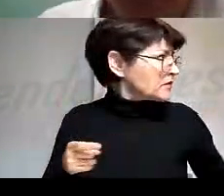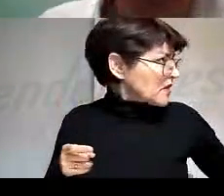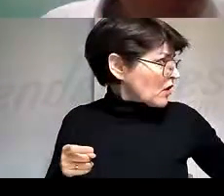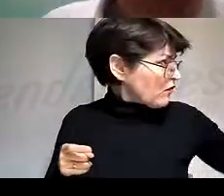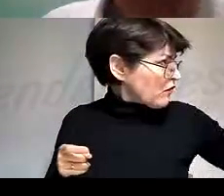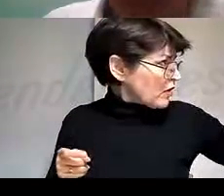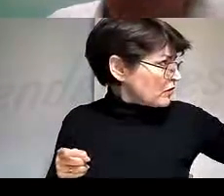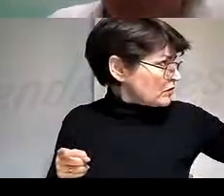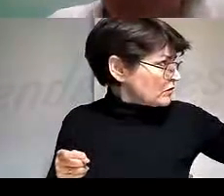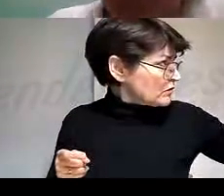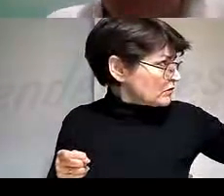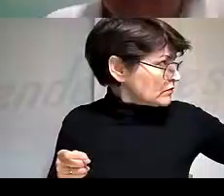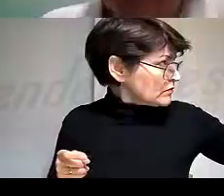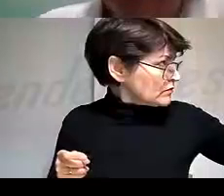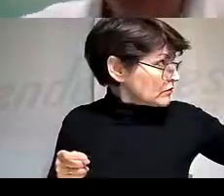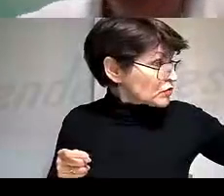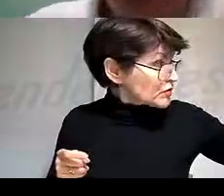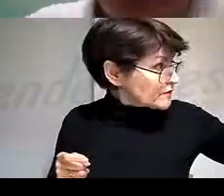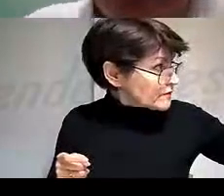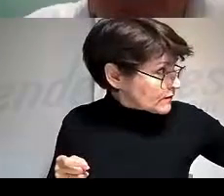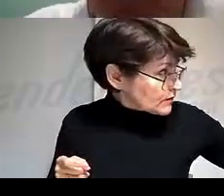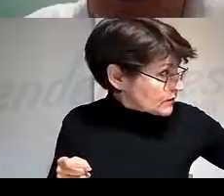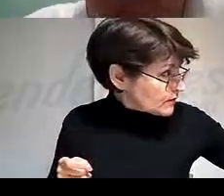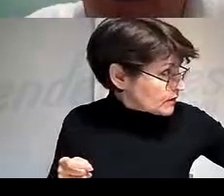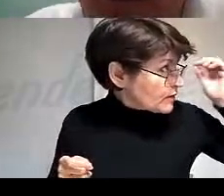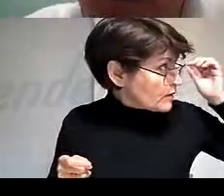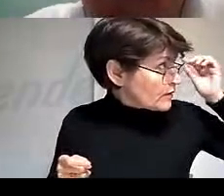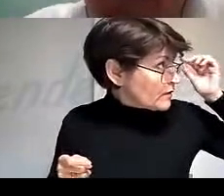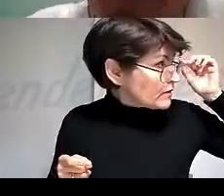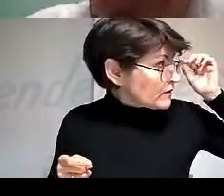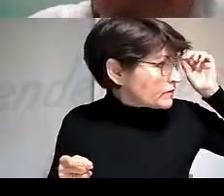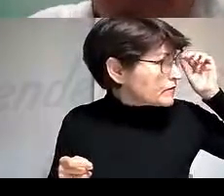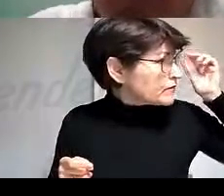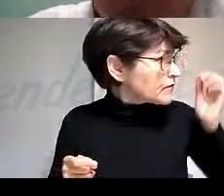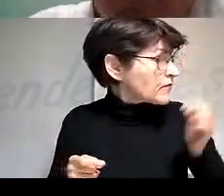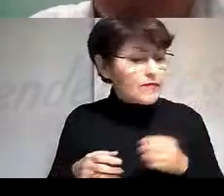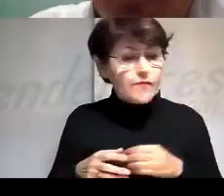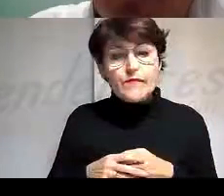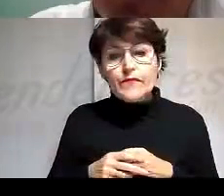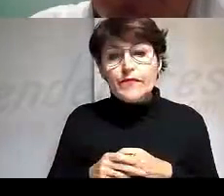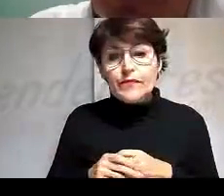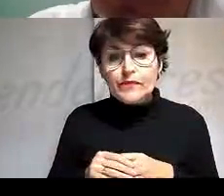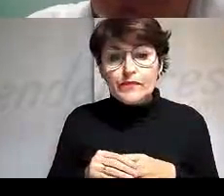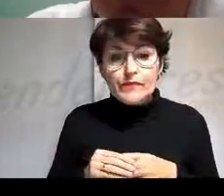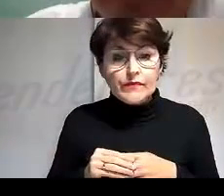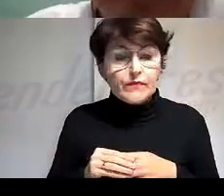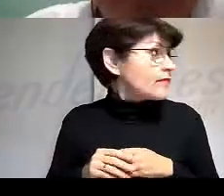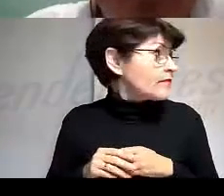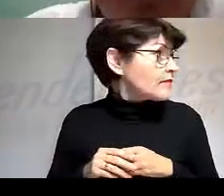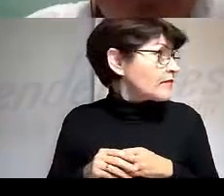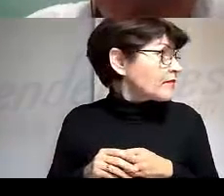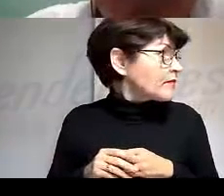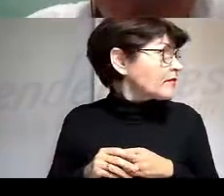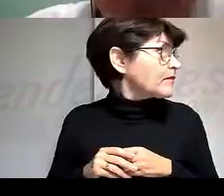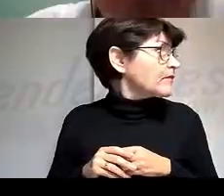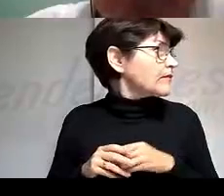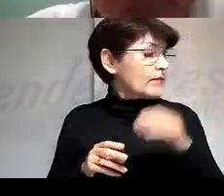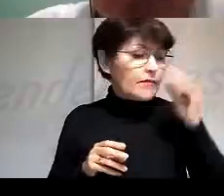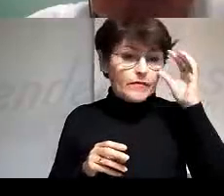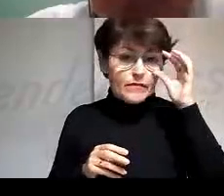de la madre es súper interesante que llegue al chiquillo o a la chiquilla en los primeros días. Y en el caso